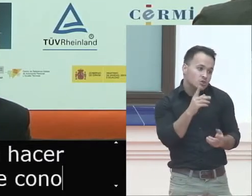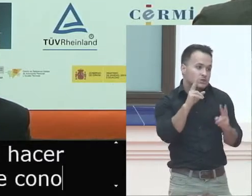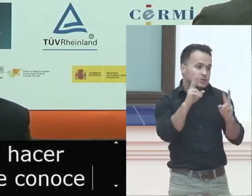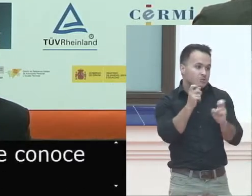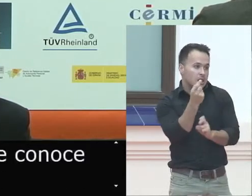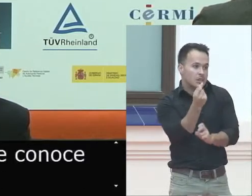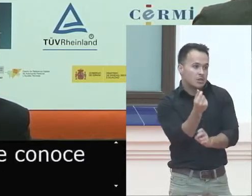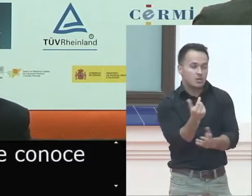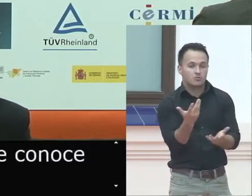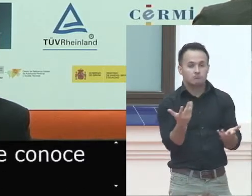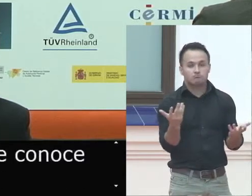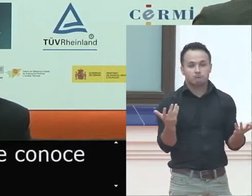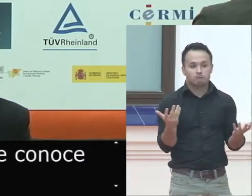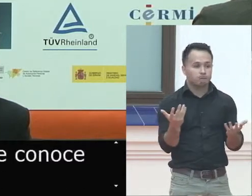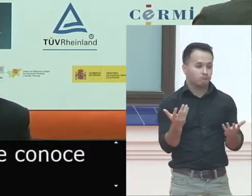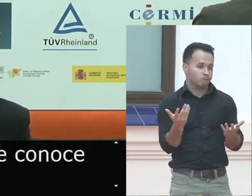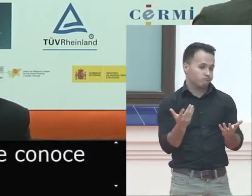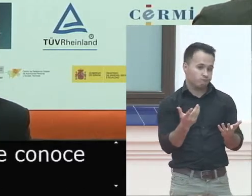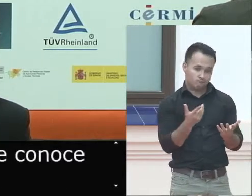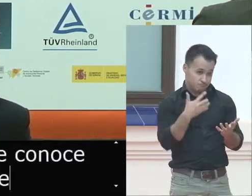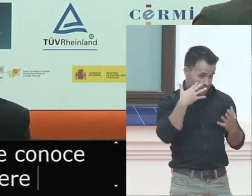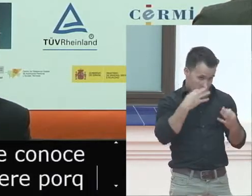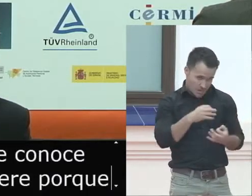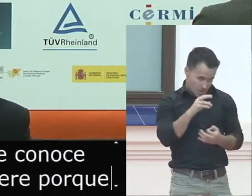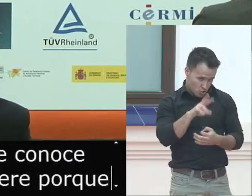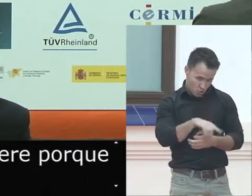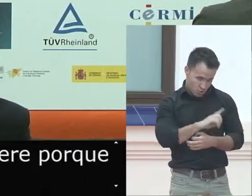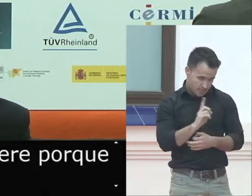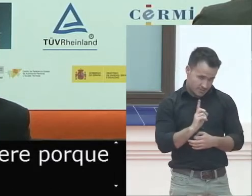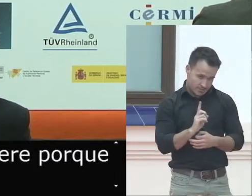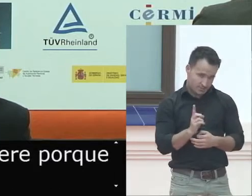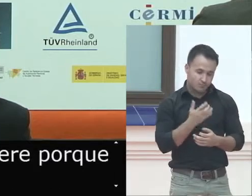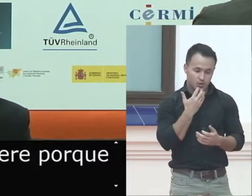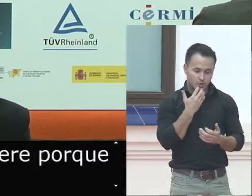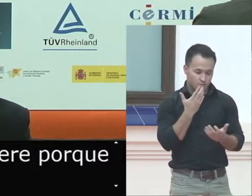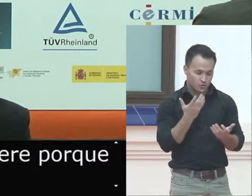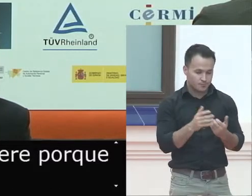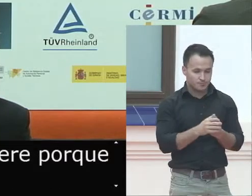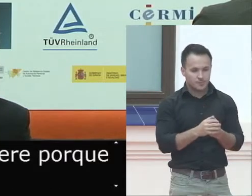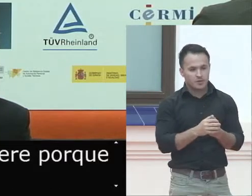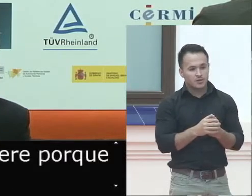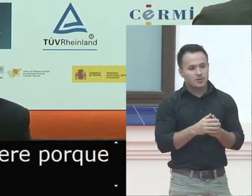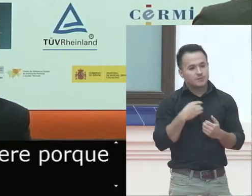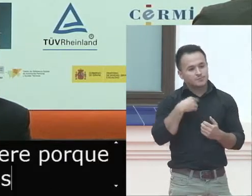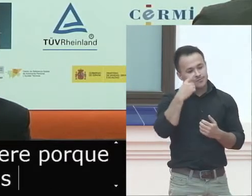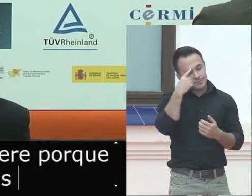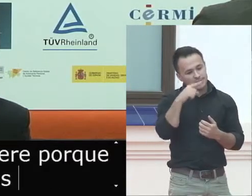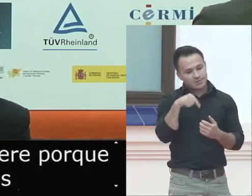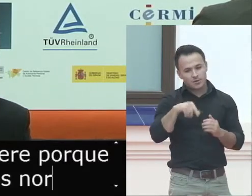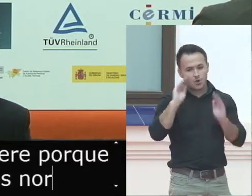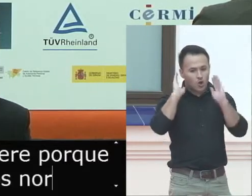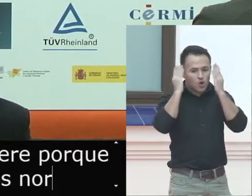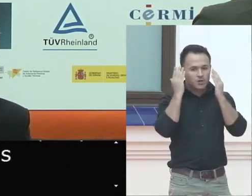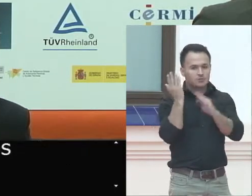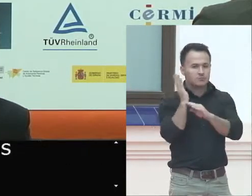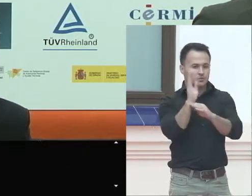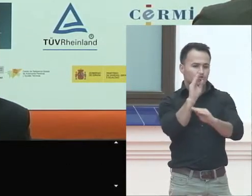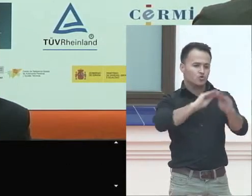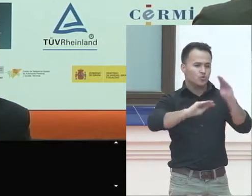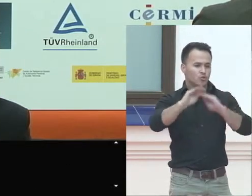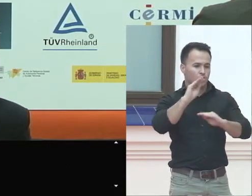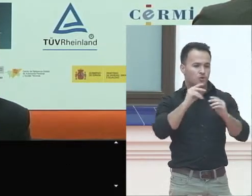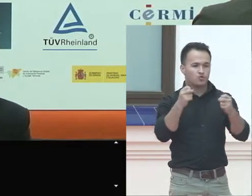costes que no son ciertos normalmente. Por ejemplo, sé que en este congreso se han presentado